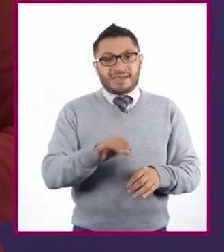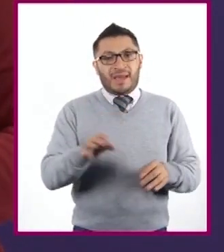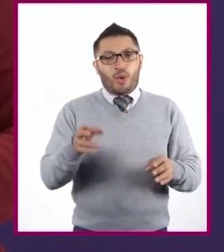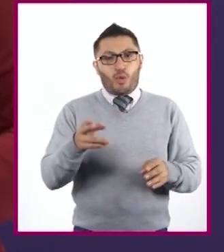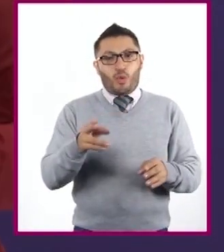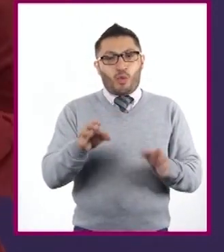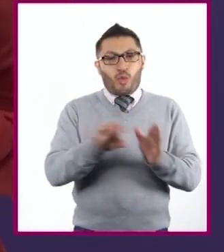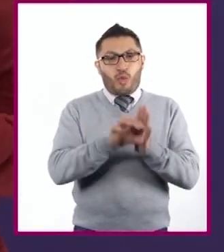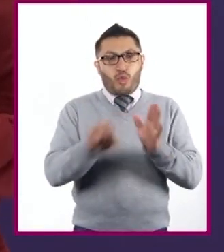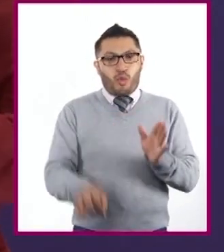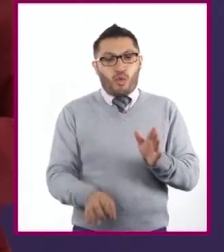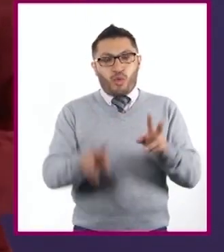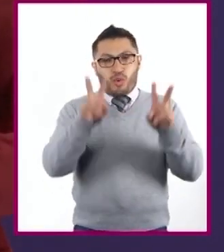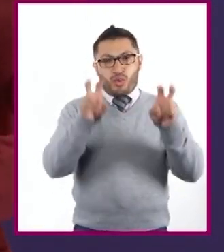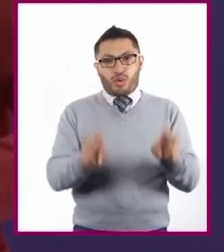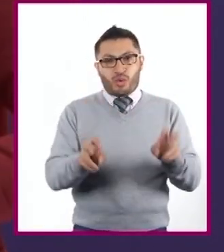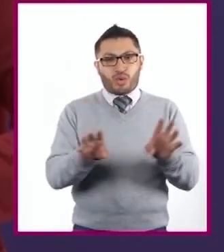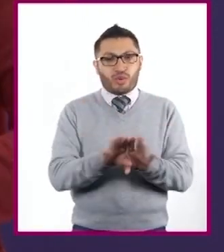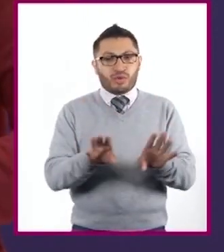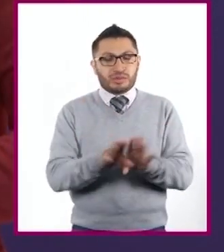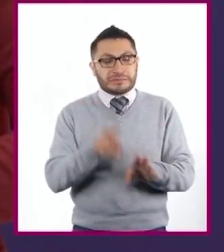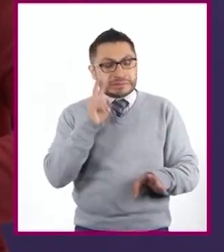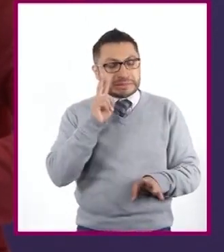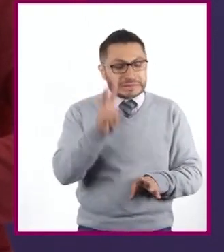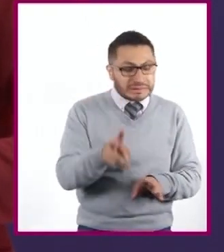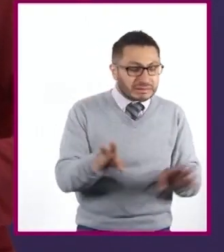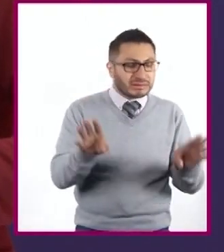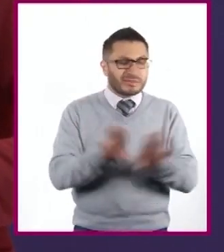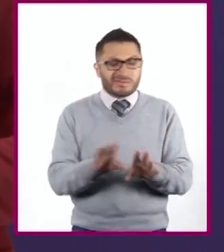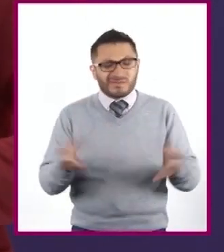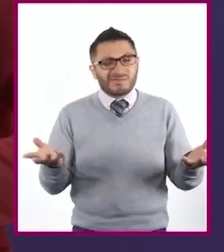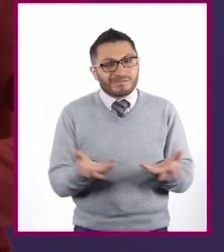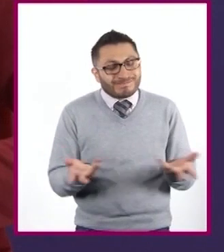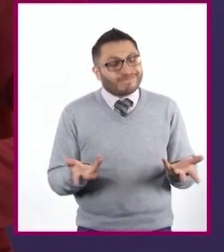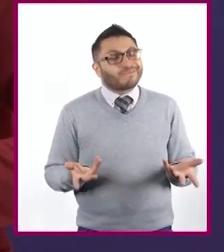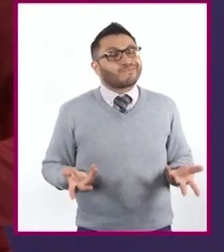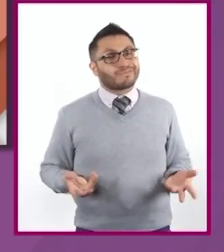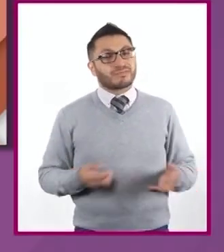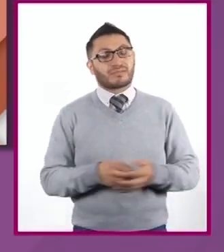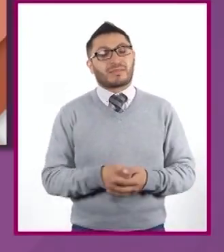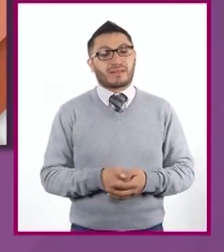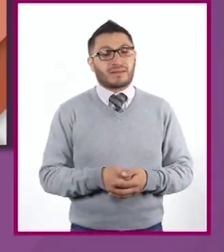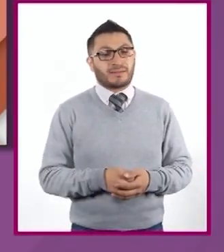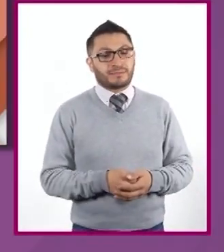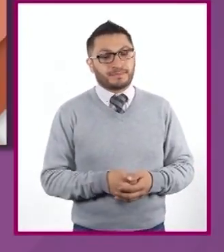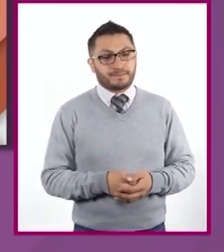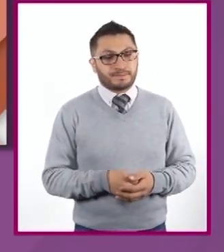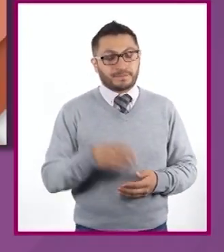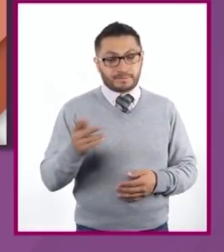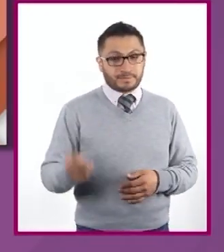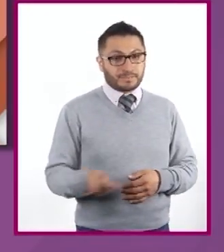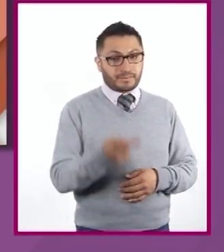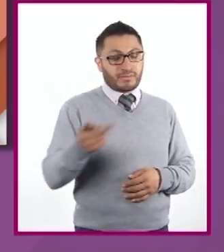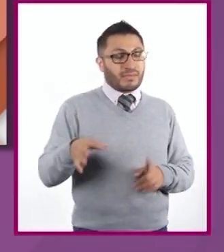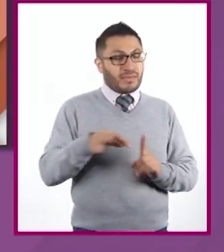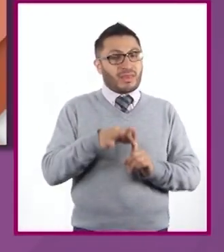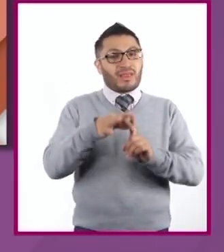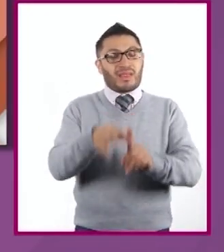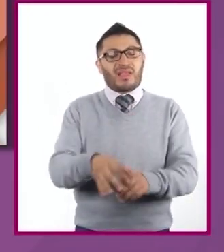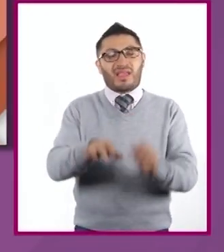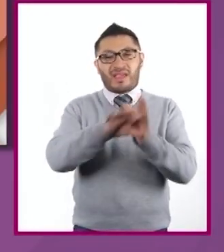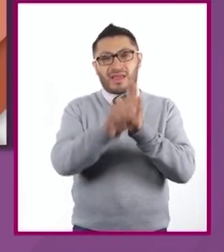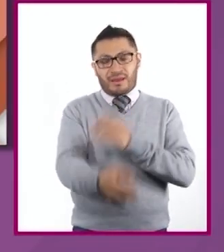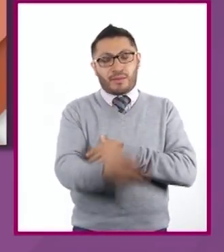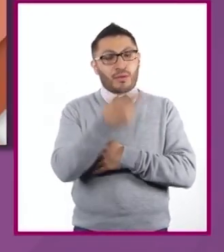Tomando como ejemplo este tema, veamos cómo se puede trabajar una bitácora. La pregunta guía que elegimos como